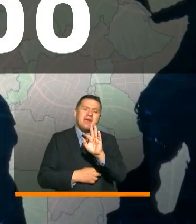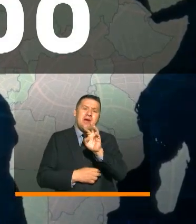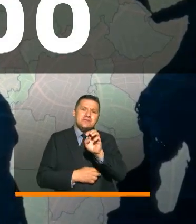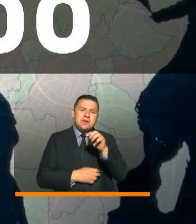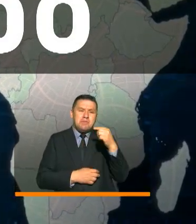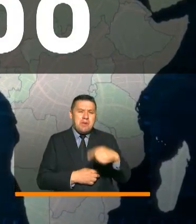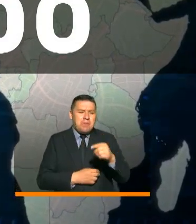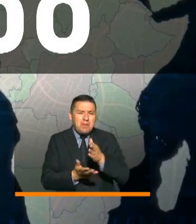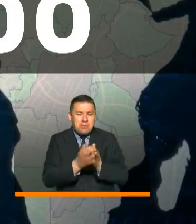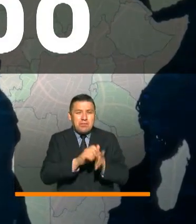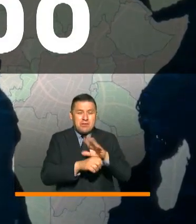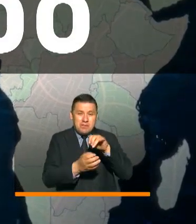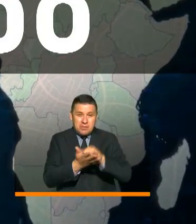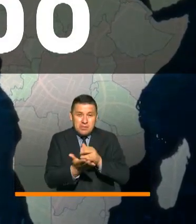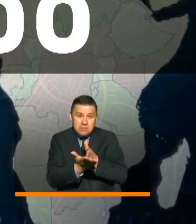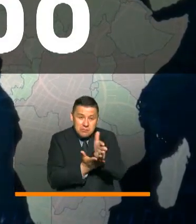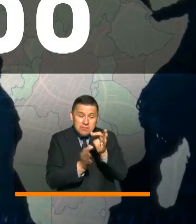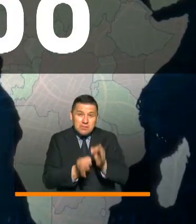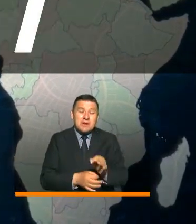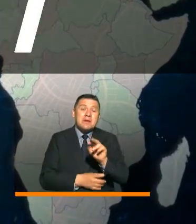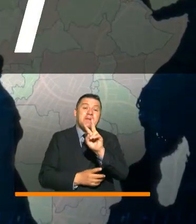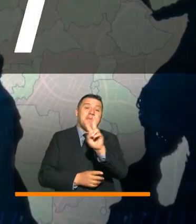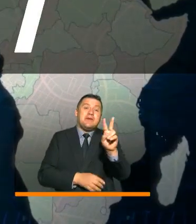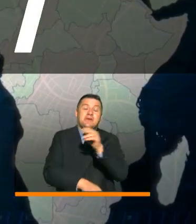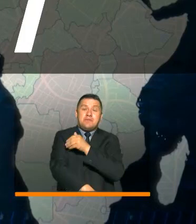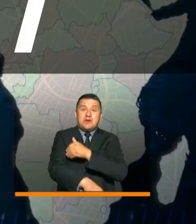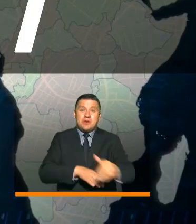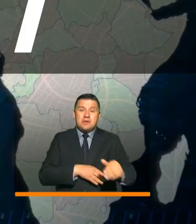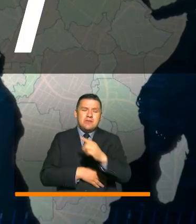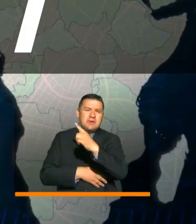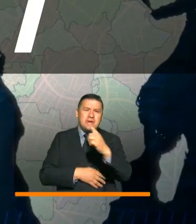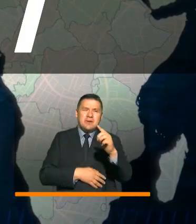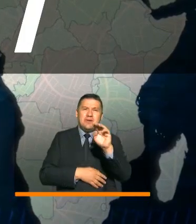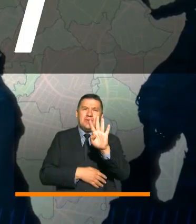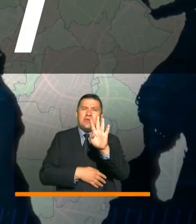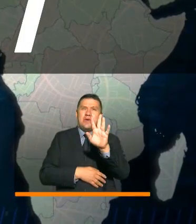128.628.738 casos. Los casos activos son